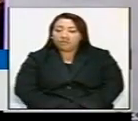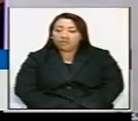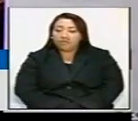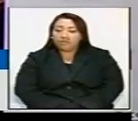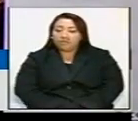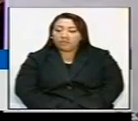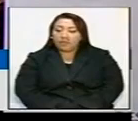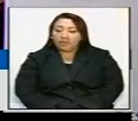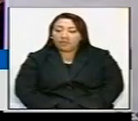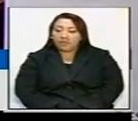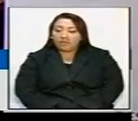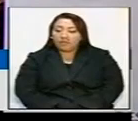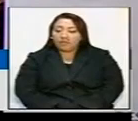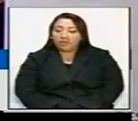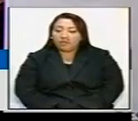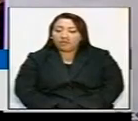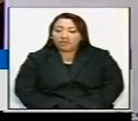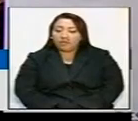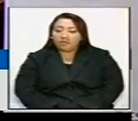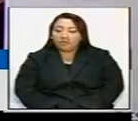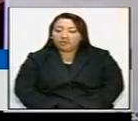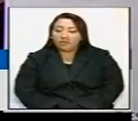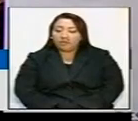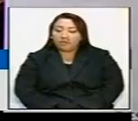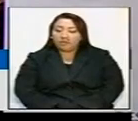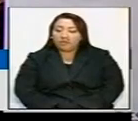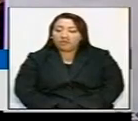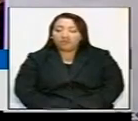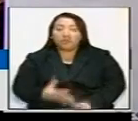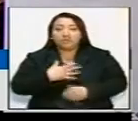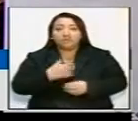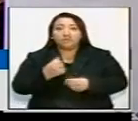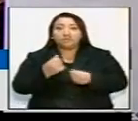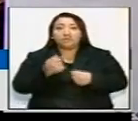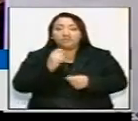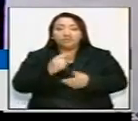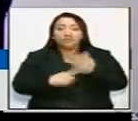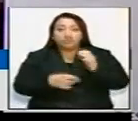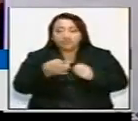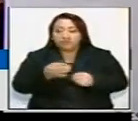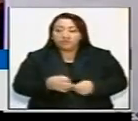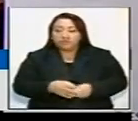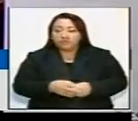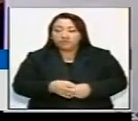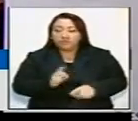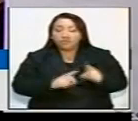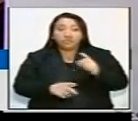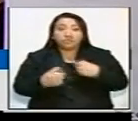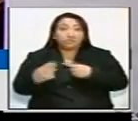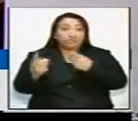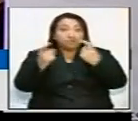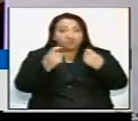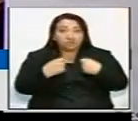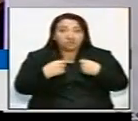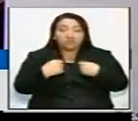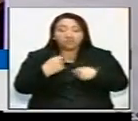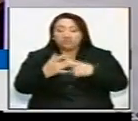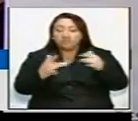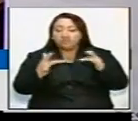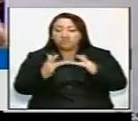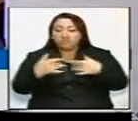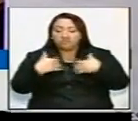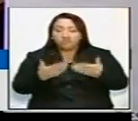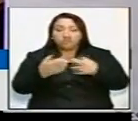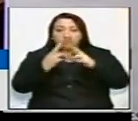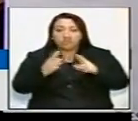salud privada, etcétera. Así que voy a dejar ahí, y realmente, en caso tengan algunas preguntas, perfecto, yo estoy aquí